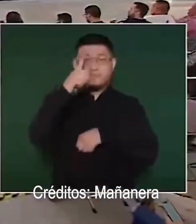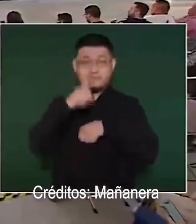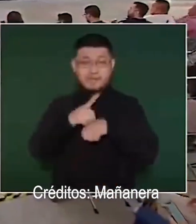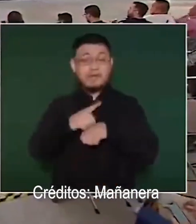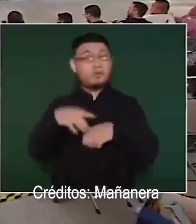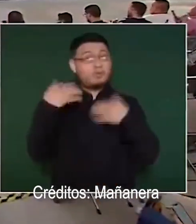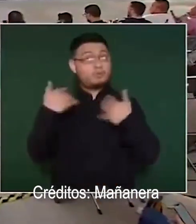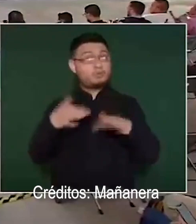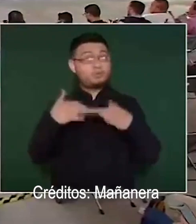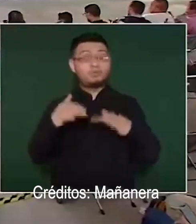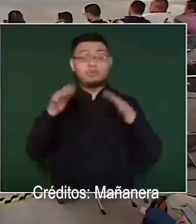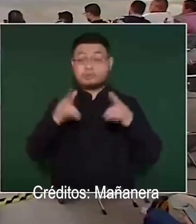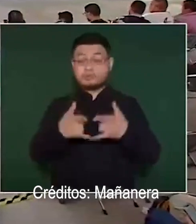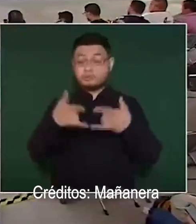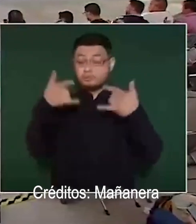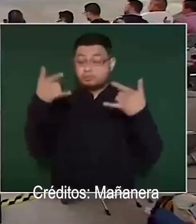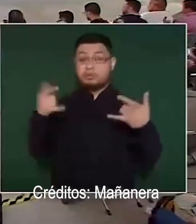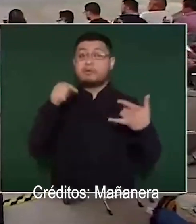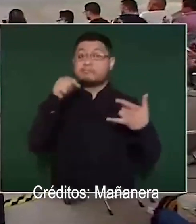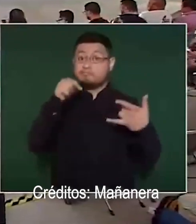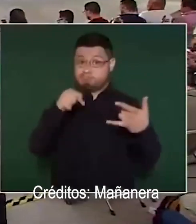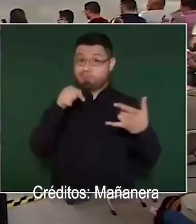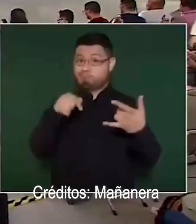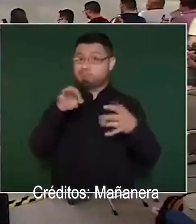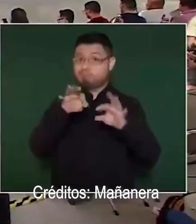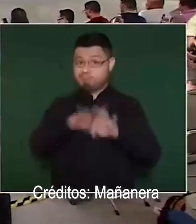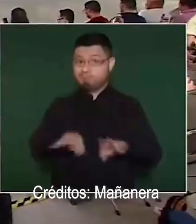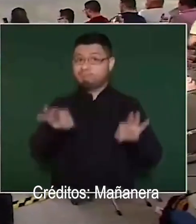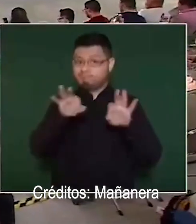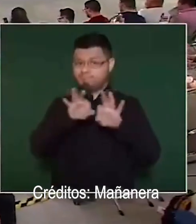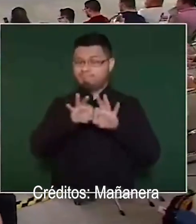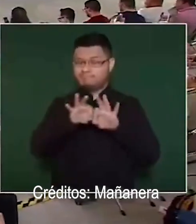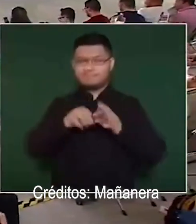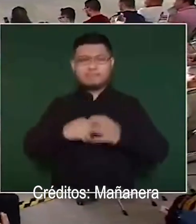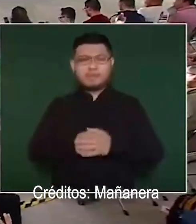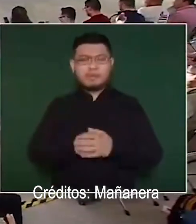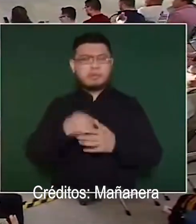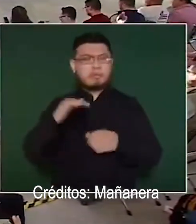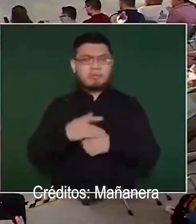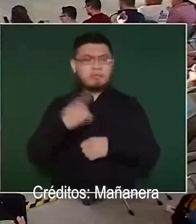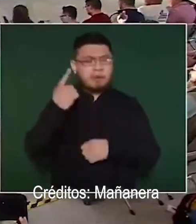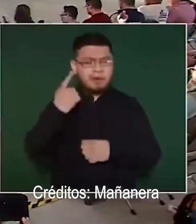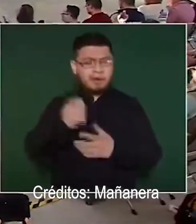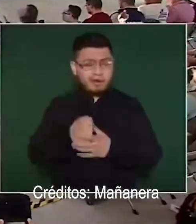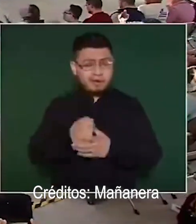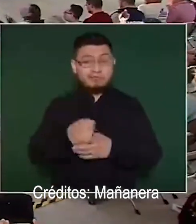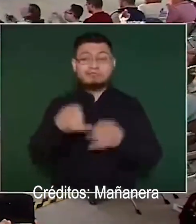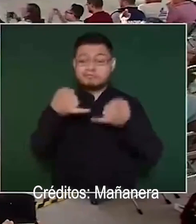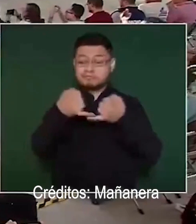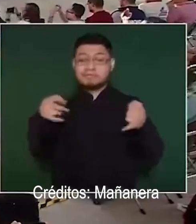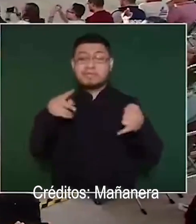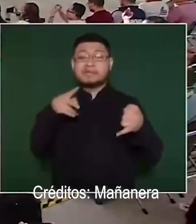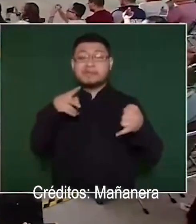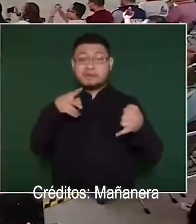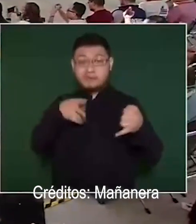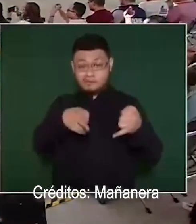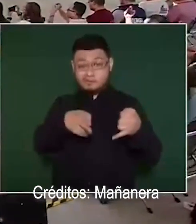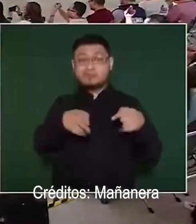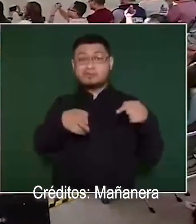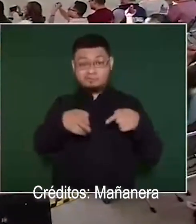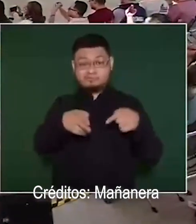porque estamos inaugurando este